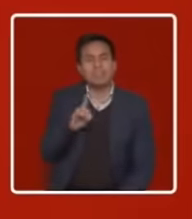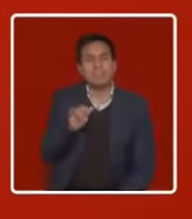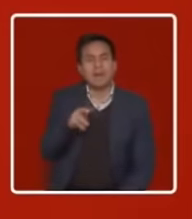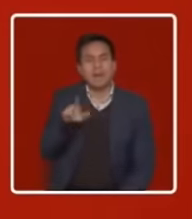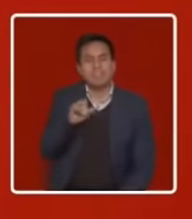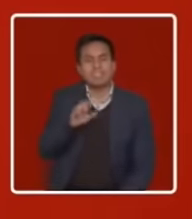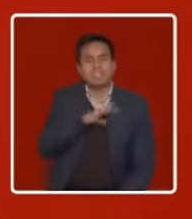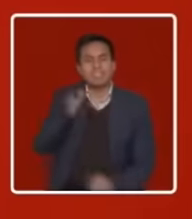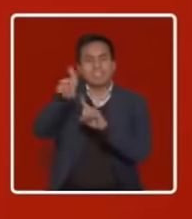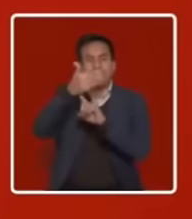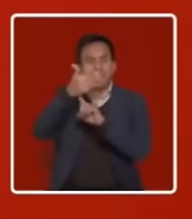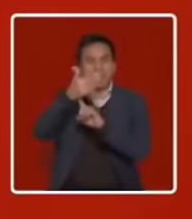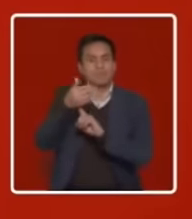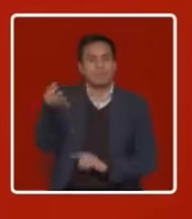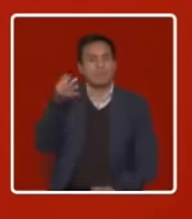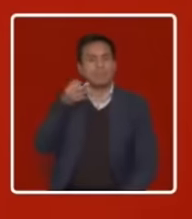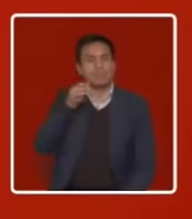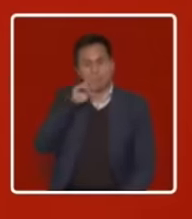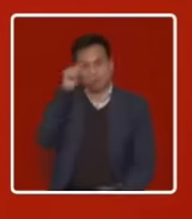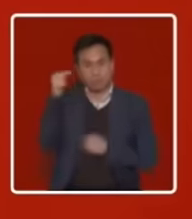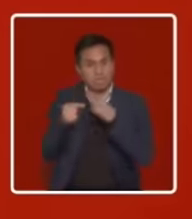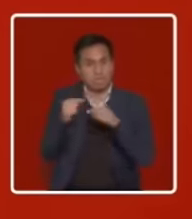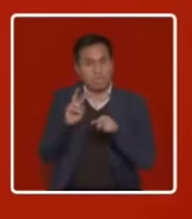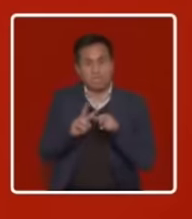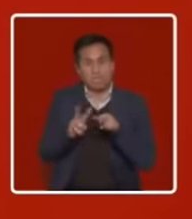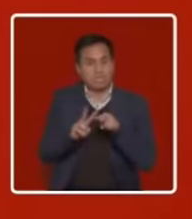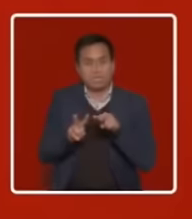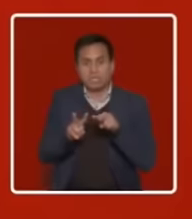la bandera de Chile. Me contaba que eso tradicionalmente no se hacía